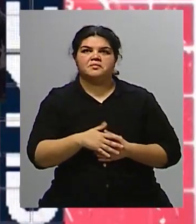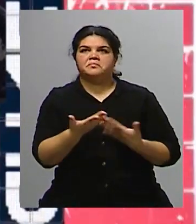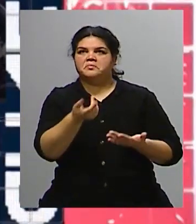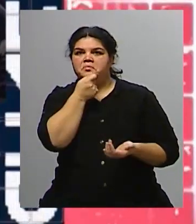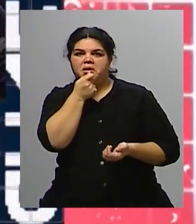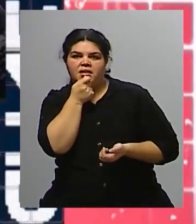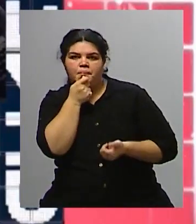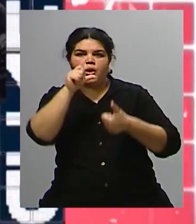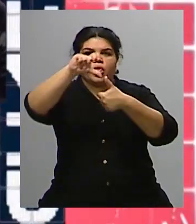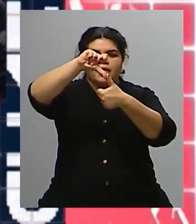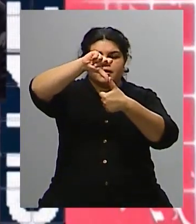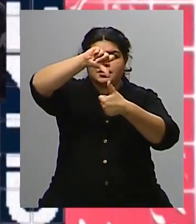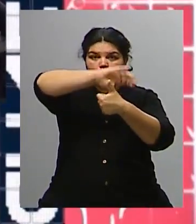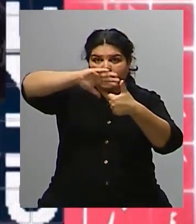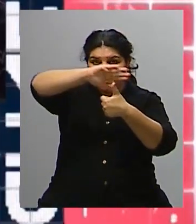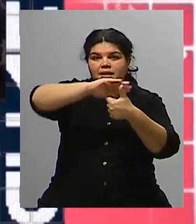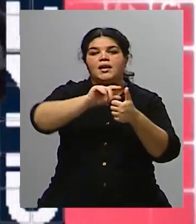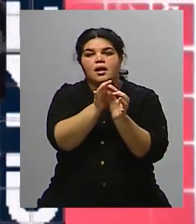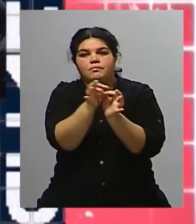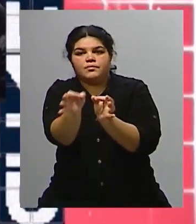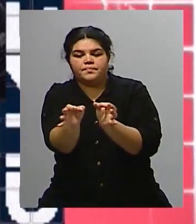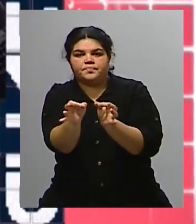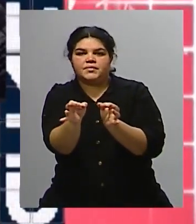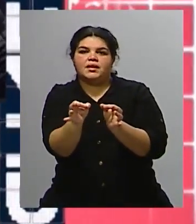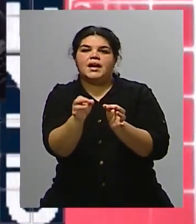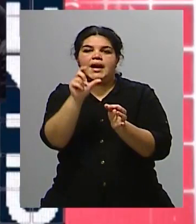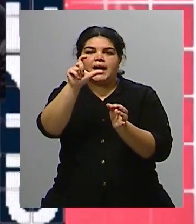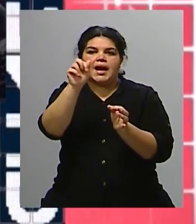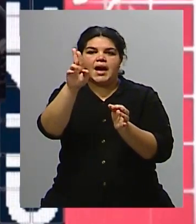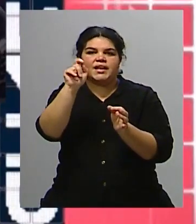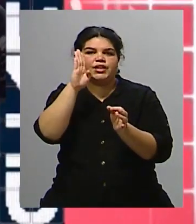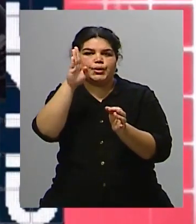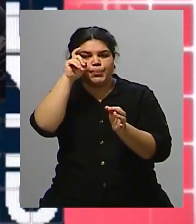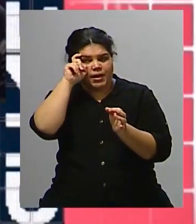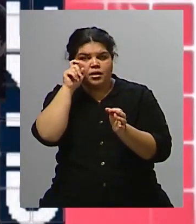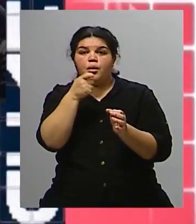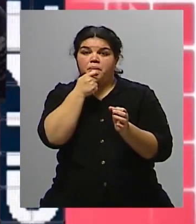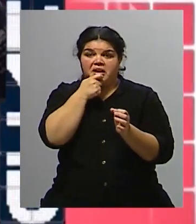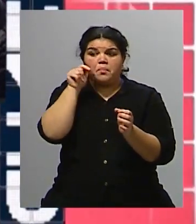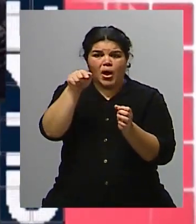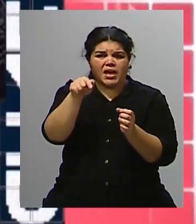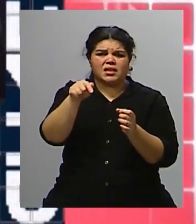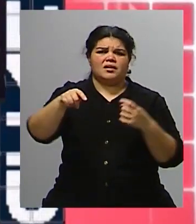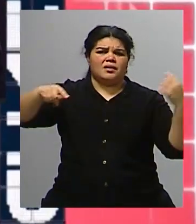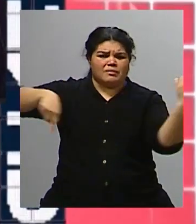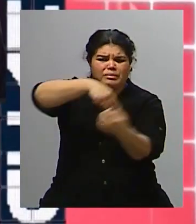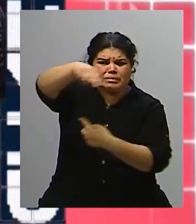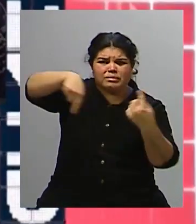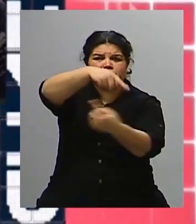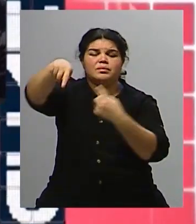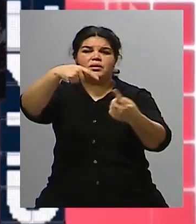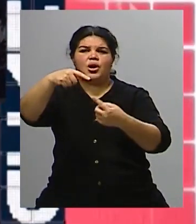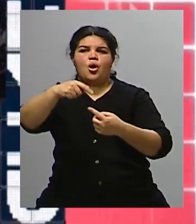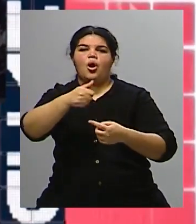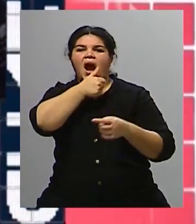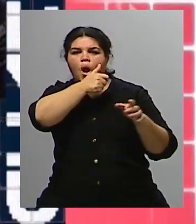sé, de Barbados o de Honduras, que por tifones, huracanes o lo que fuera, se tienen que ir de sus lugares de origen porque